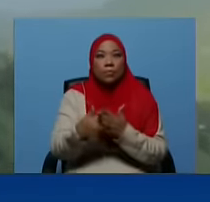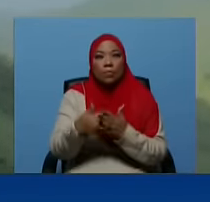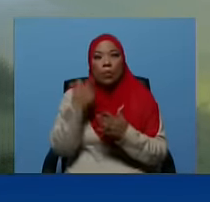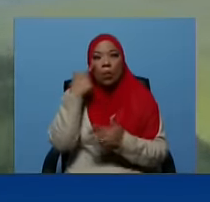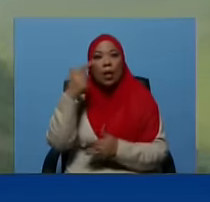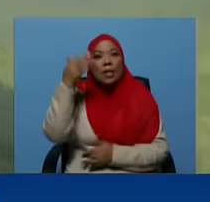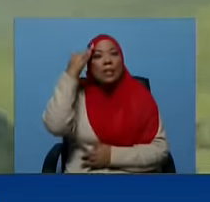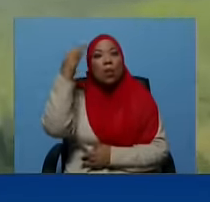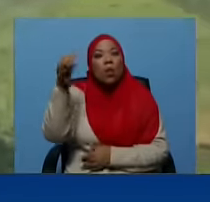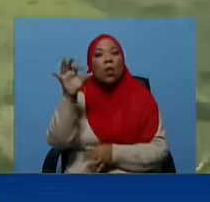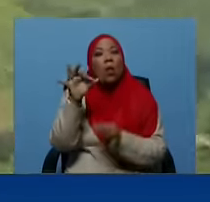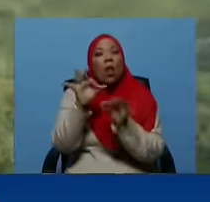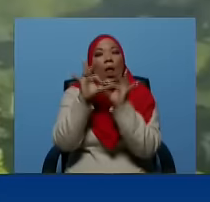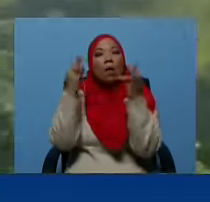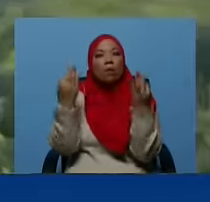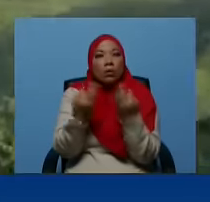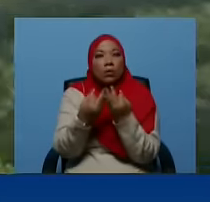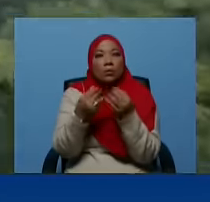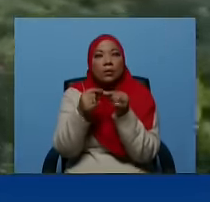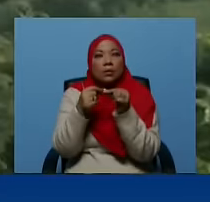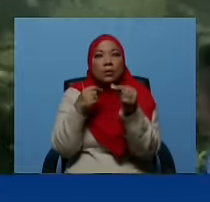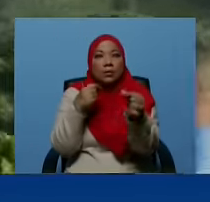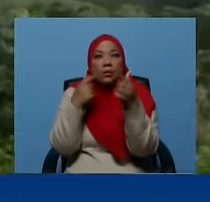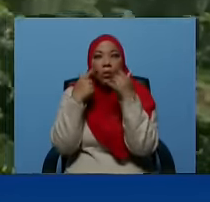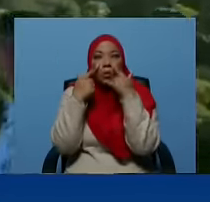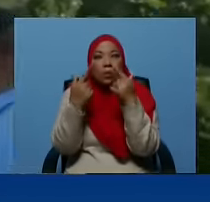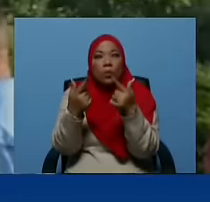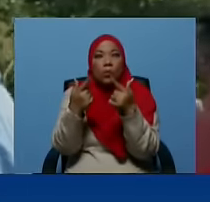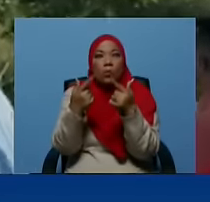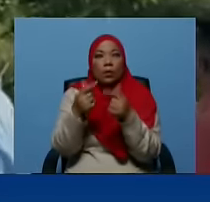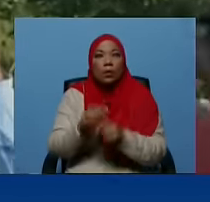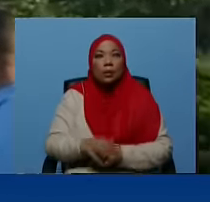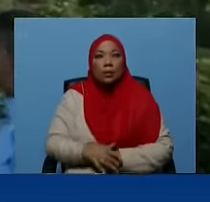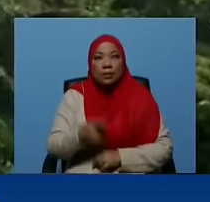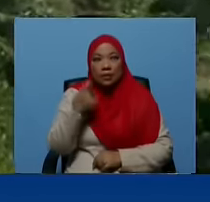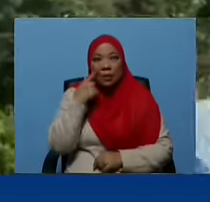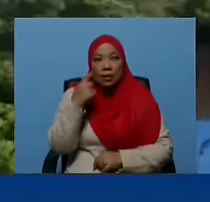adentro Mira mira mira mirao rojo